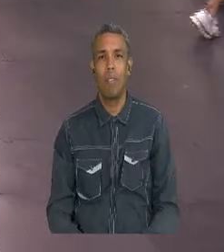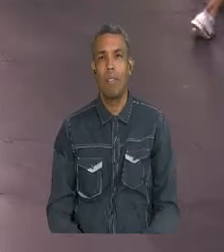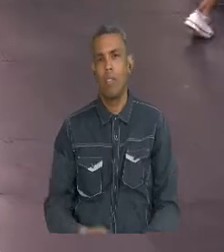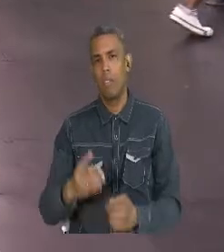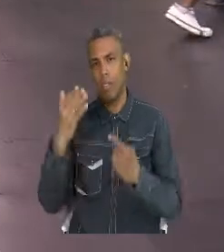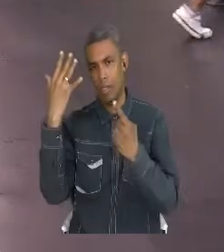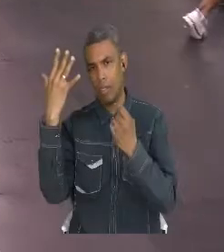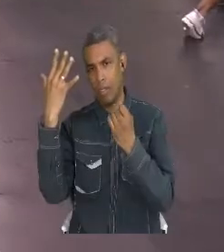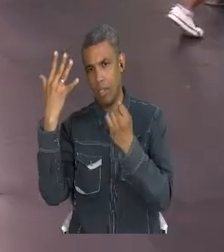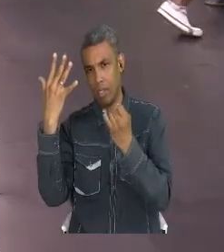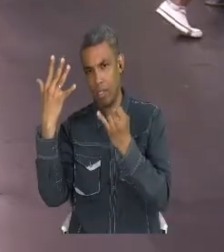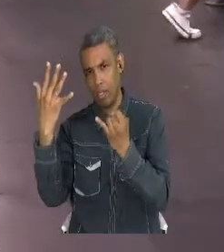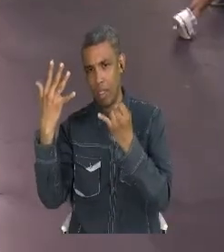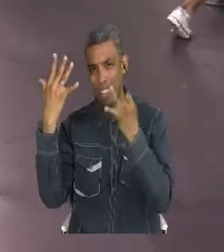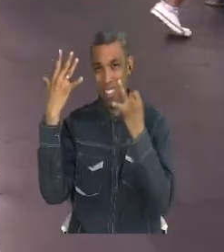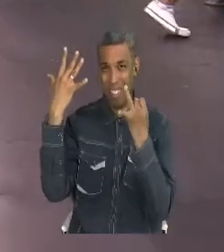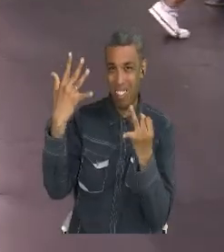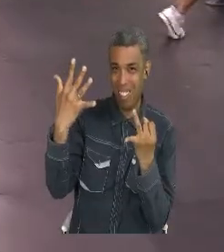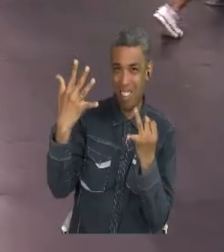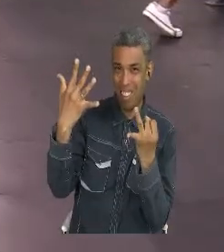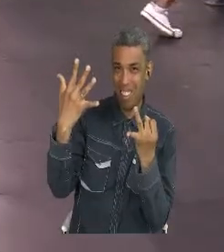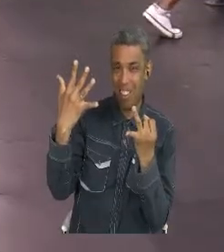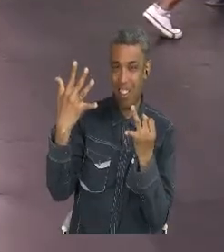arriba. 7,